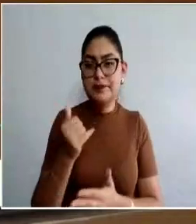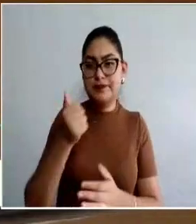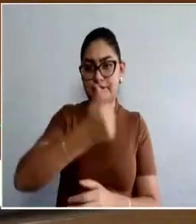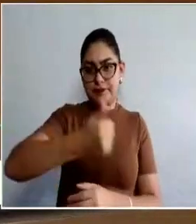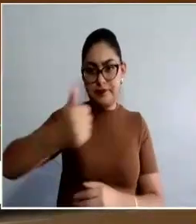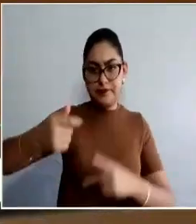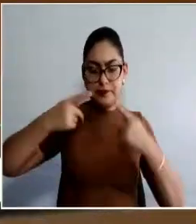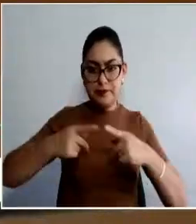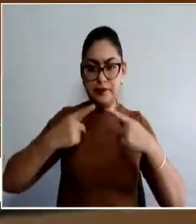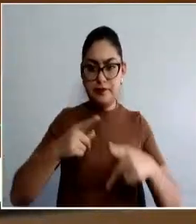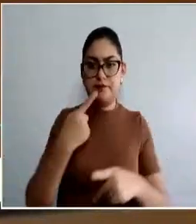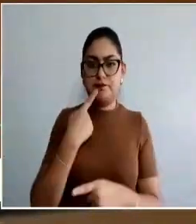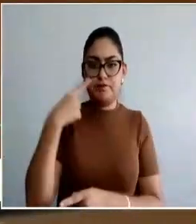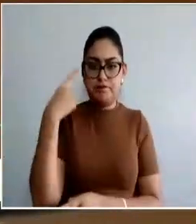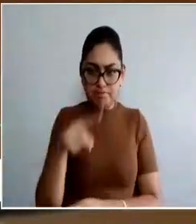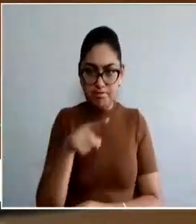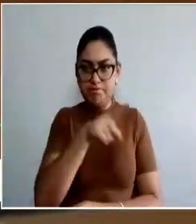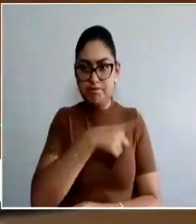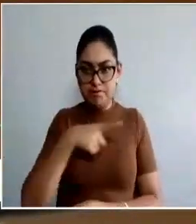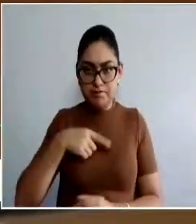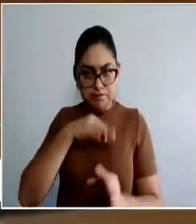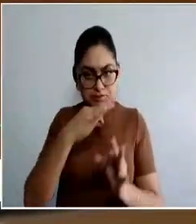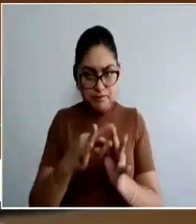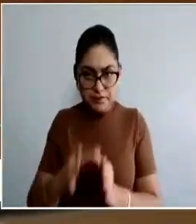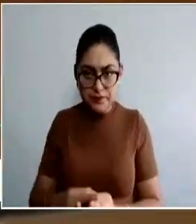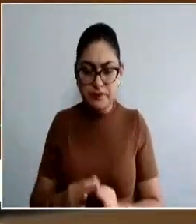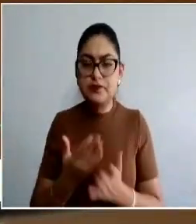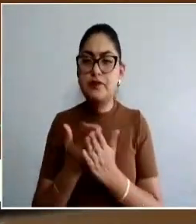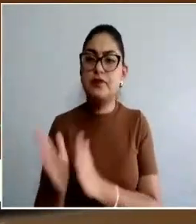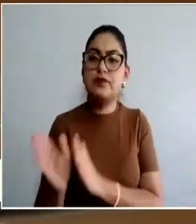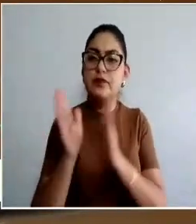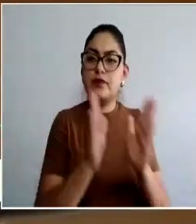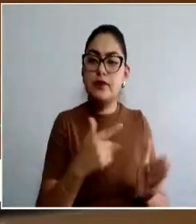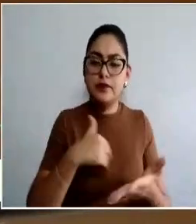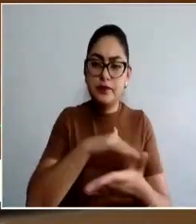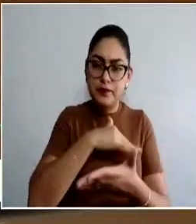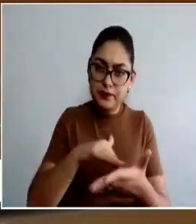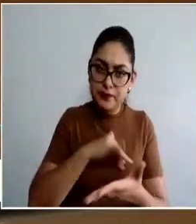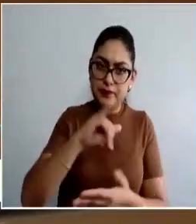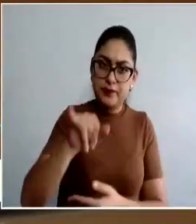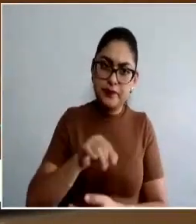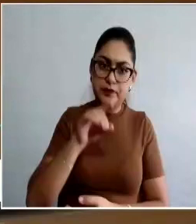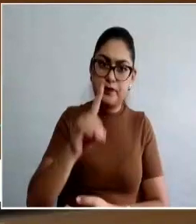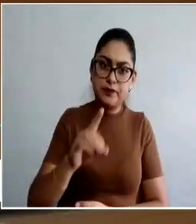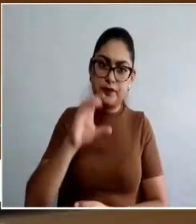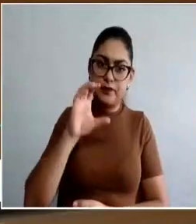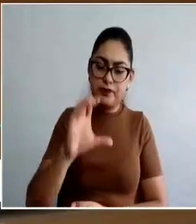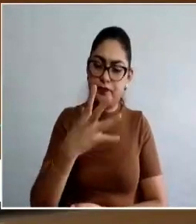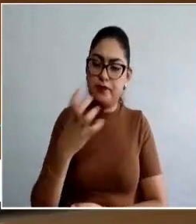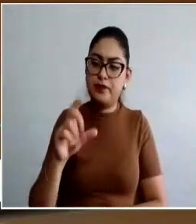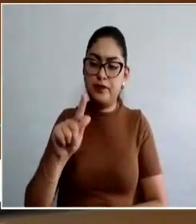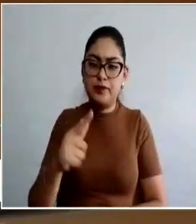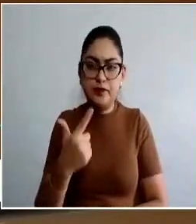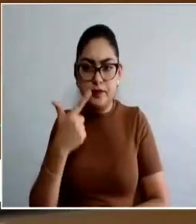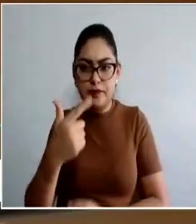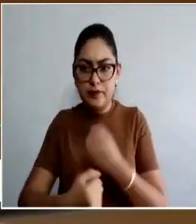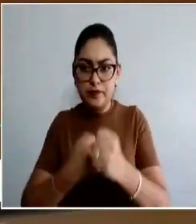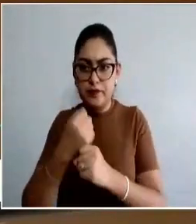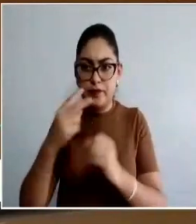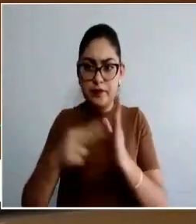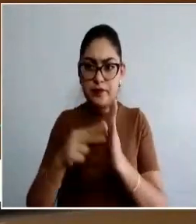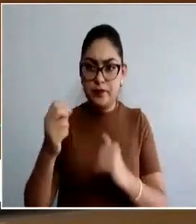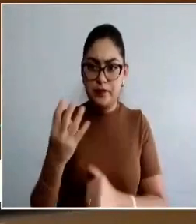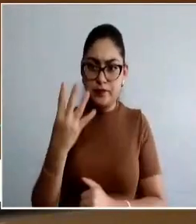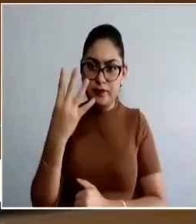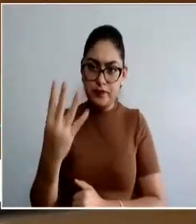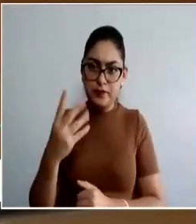denunciada por otra parte doy cuenta con el juicio de la ciudadanía 577 de este año promovido por por el otro era candidato de morena a la